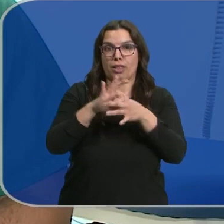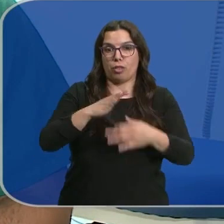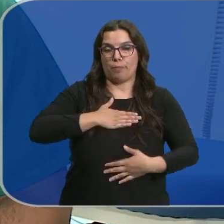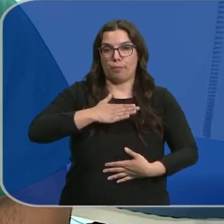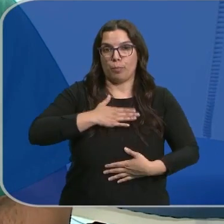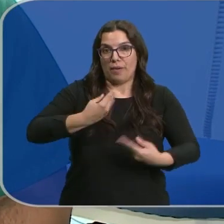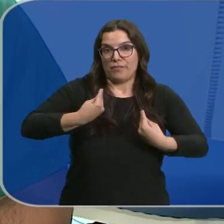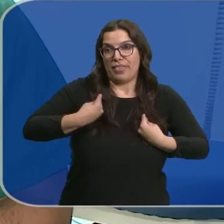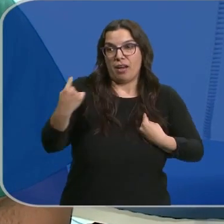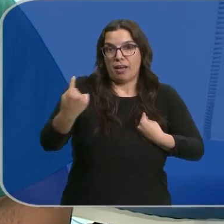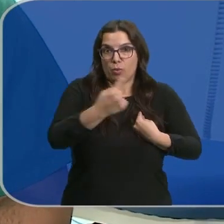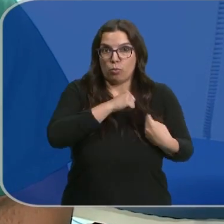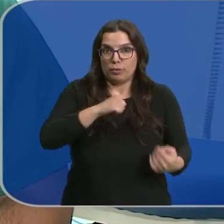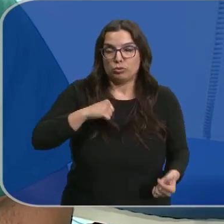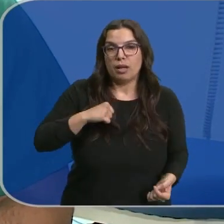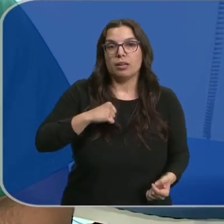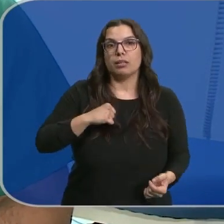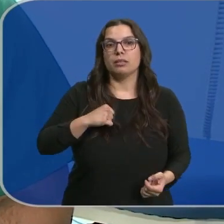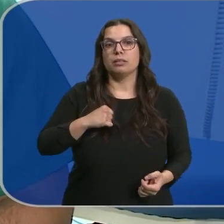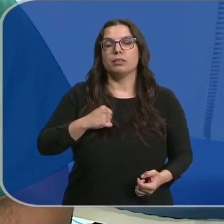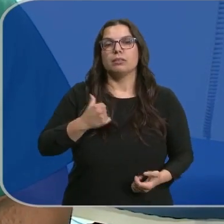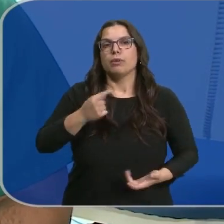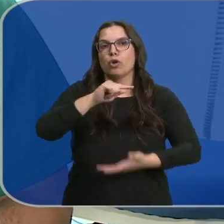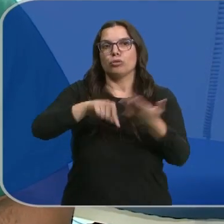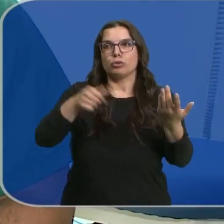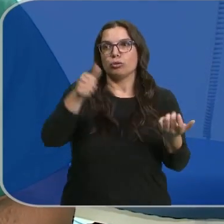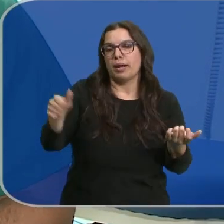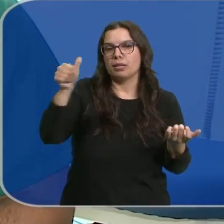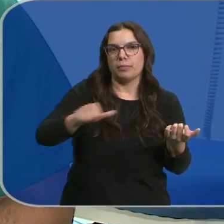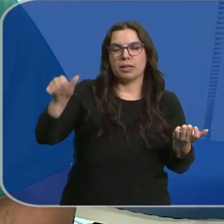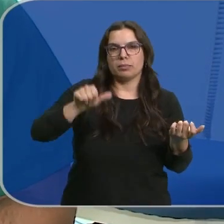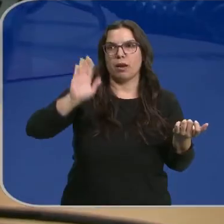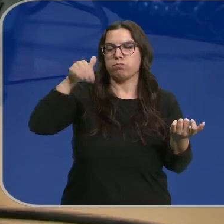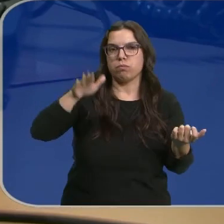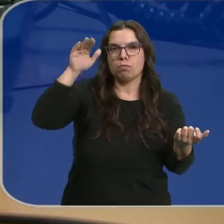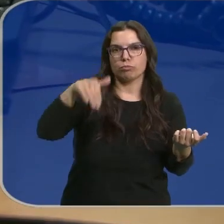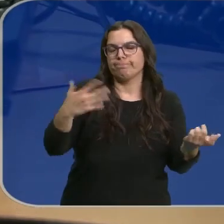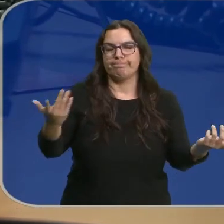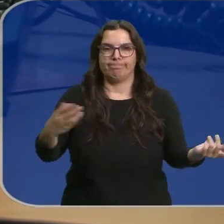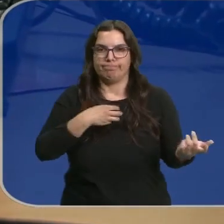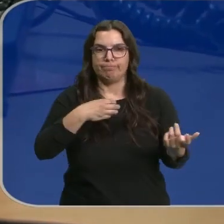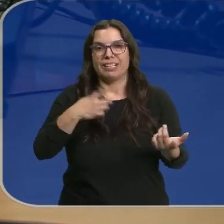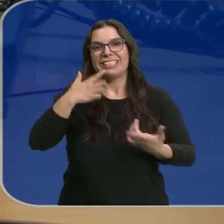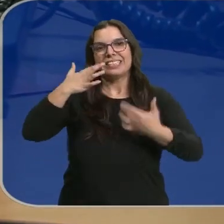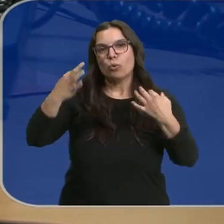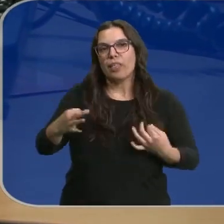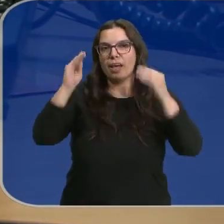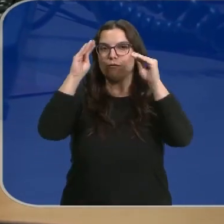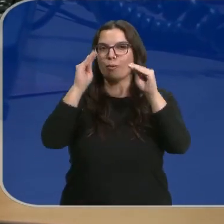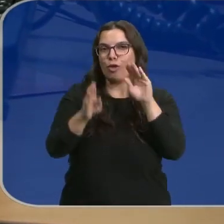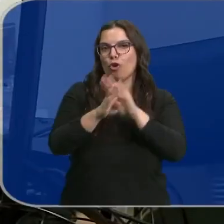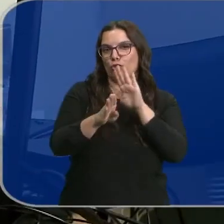propia de la vida de cada uno, tener contratos a lo mejor semanales o mensuales. Le ha asegurado una